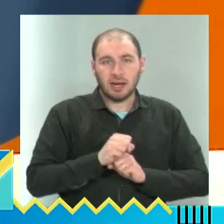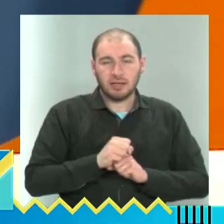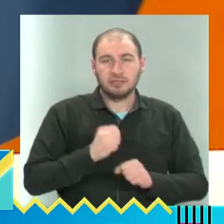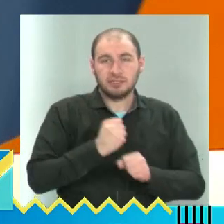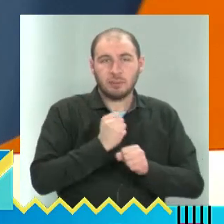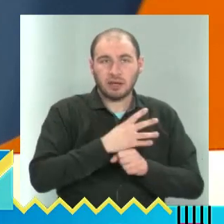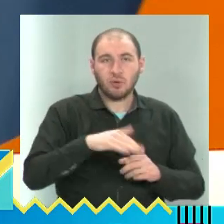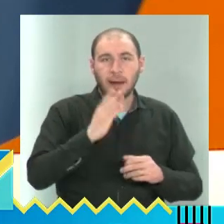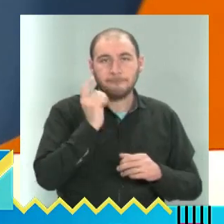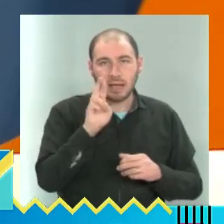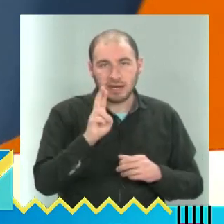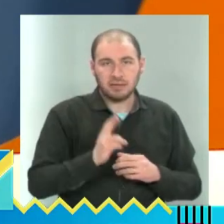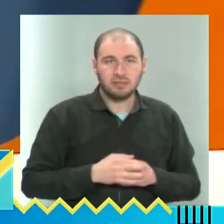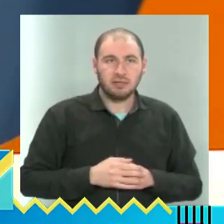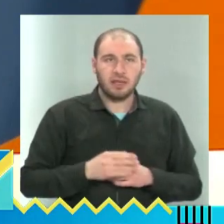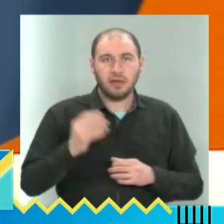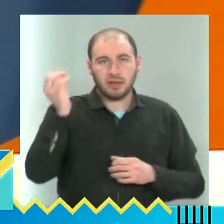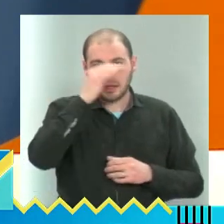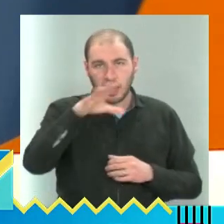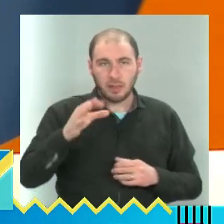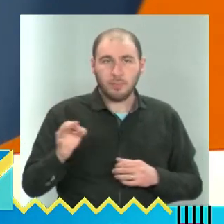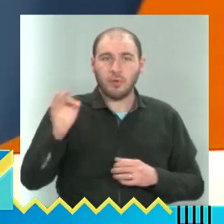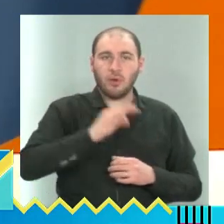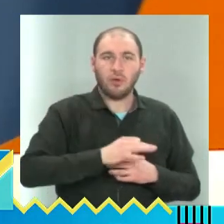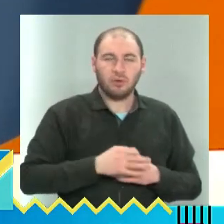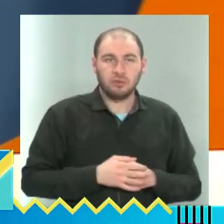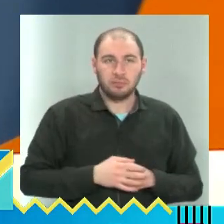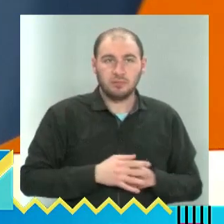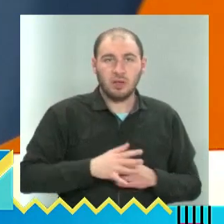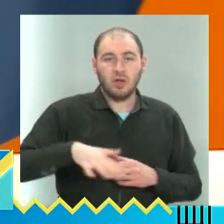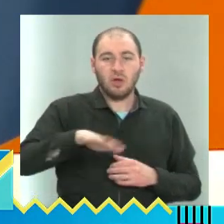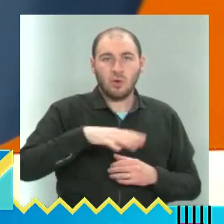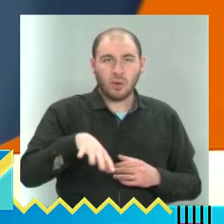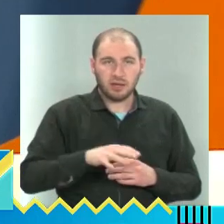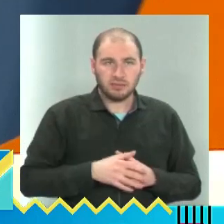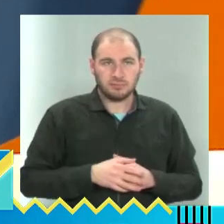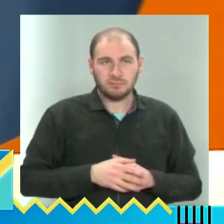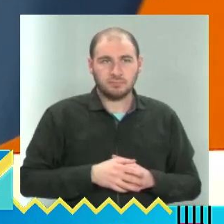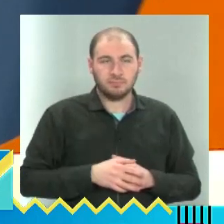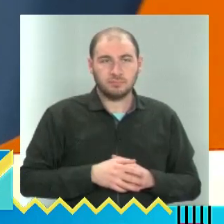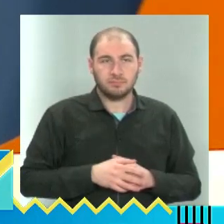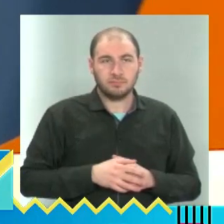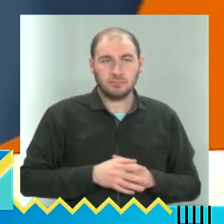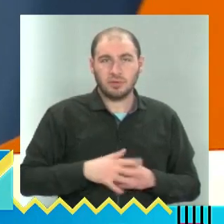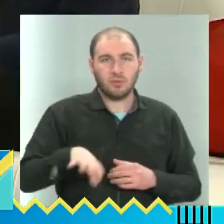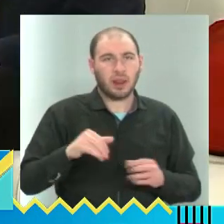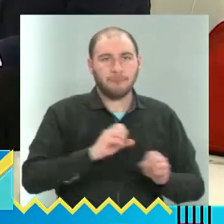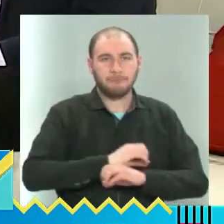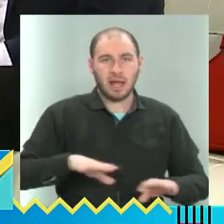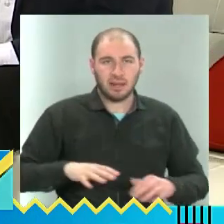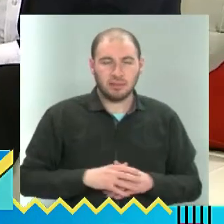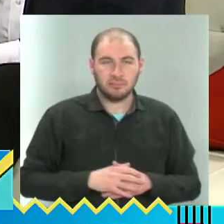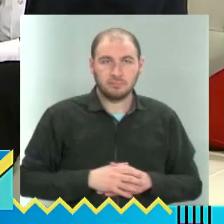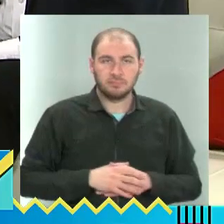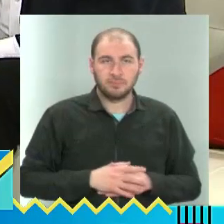trabajar a bares, a trabajar a fincas o a trabajar a lugares en condiciones, digamos, que no son las adecuadas. Y